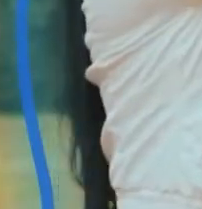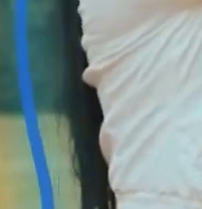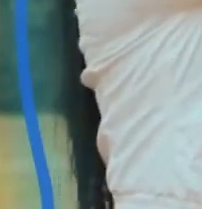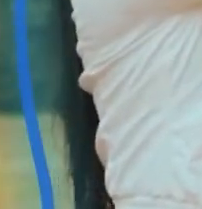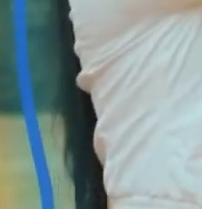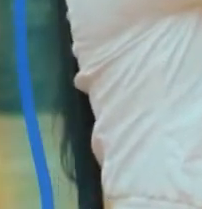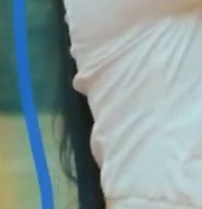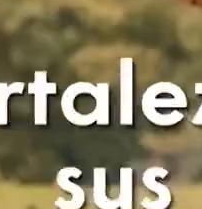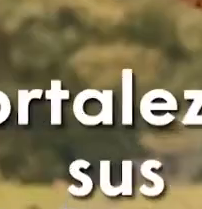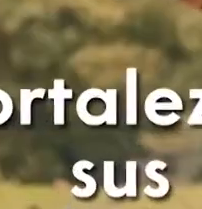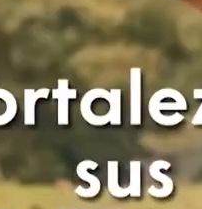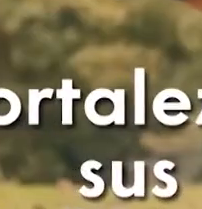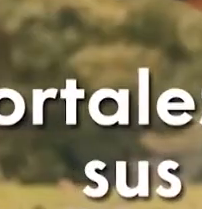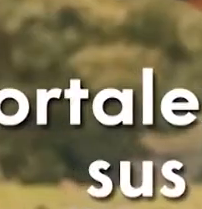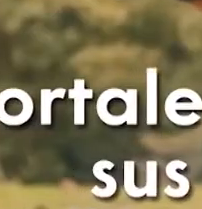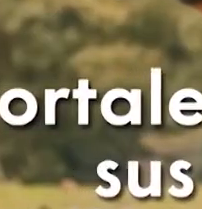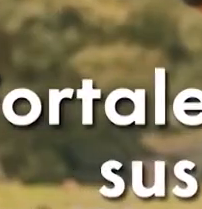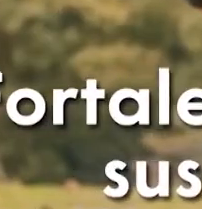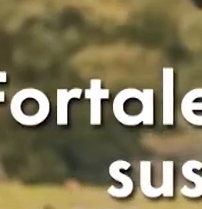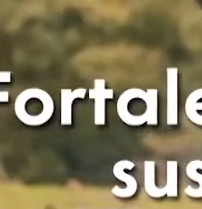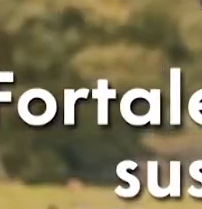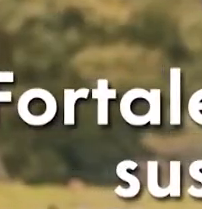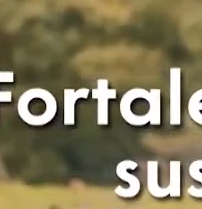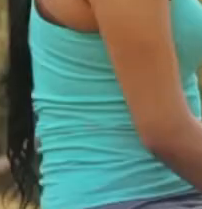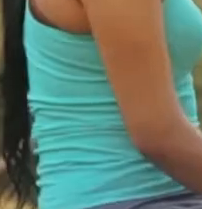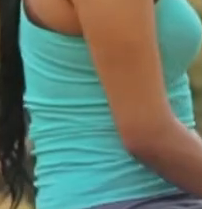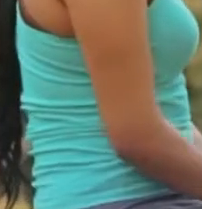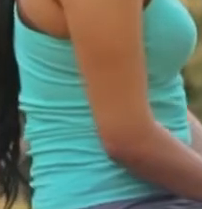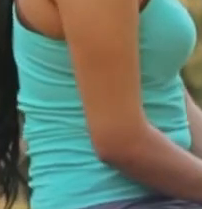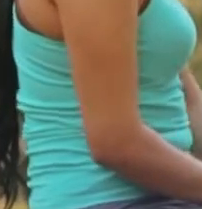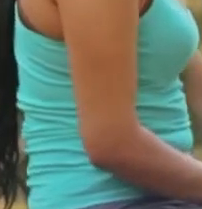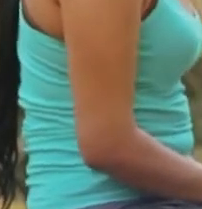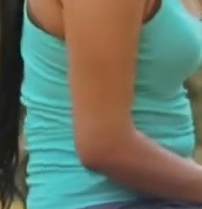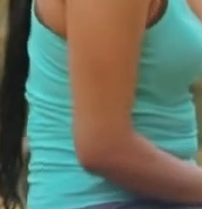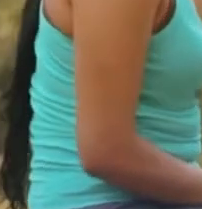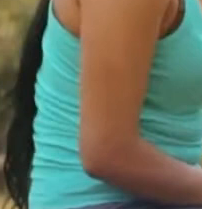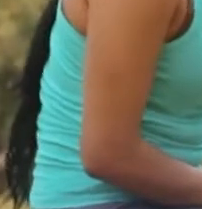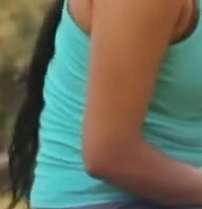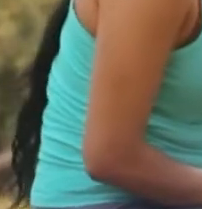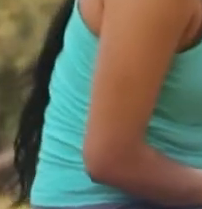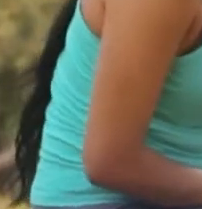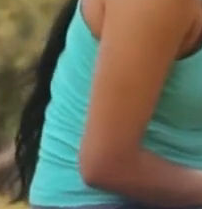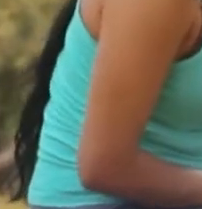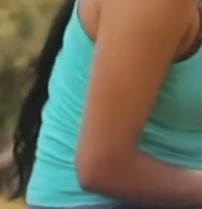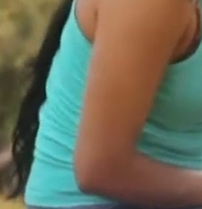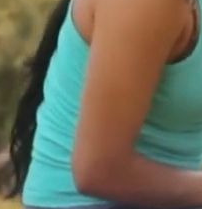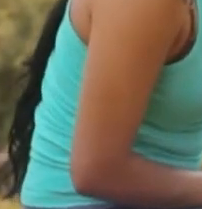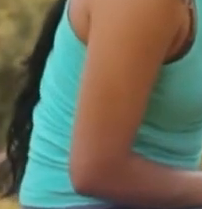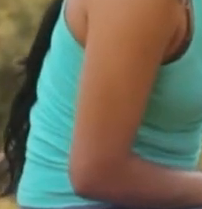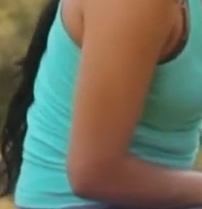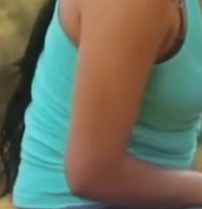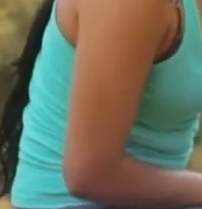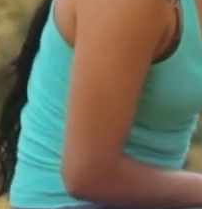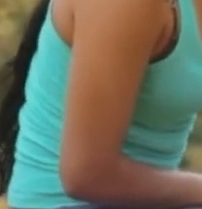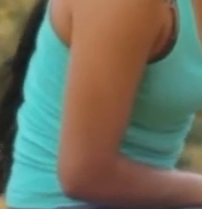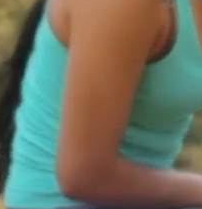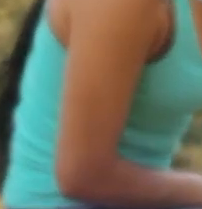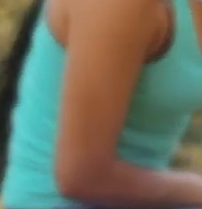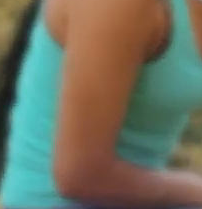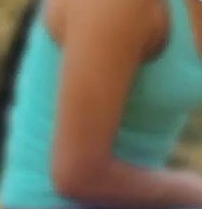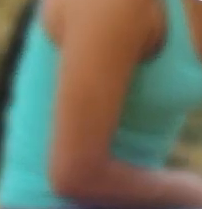diversos orígenes. Fortalezca sus defensas con el kit activador del sistema inmunológico de la línea homeopática